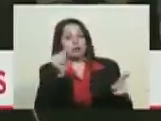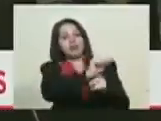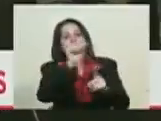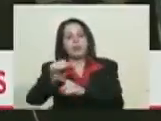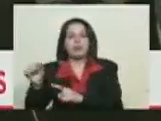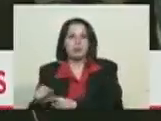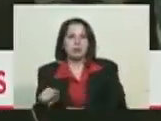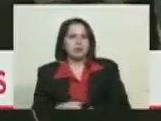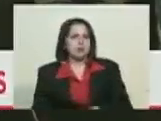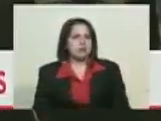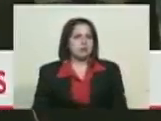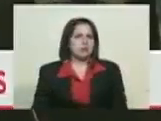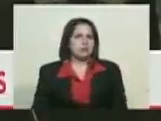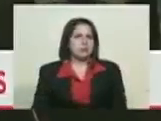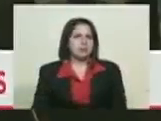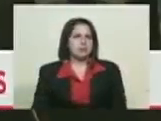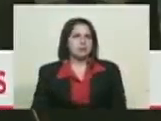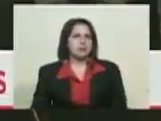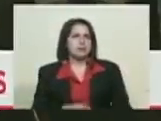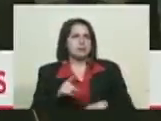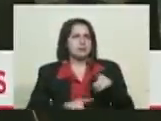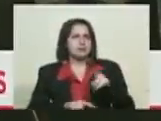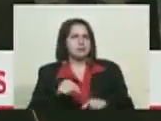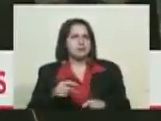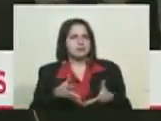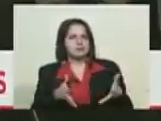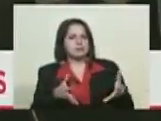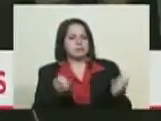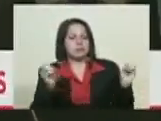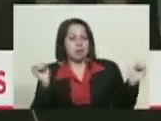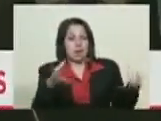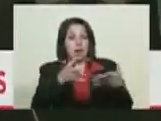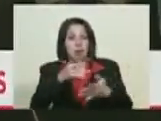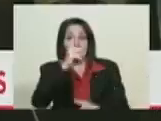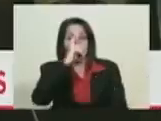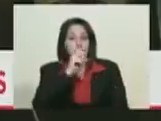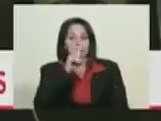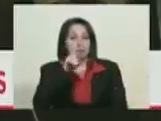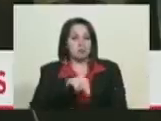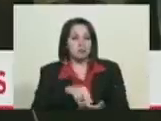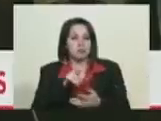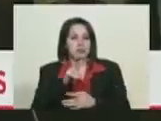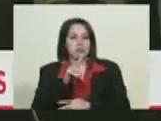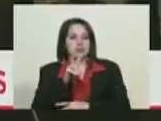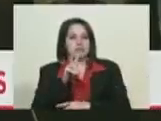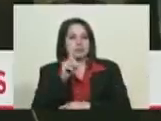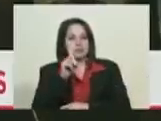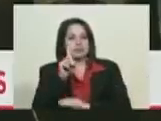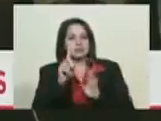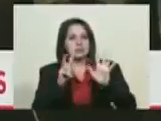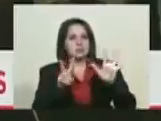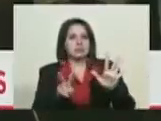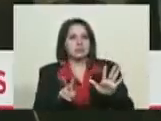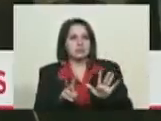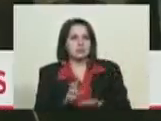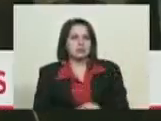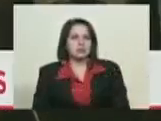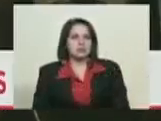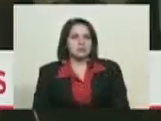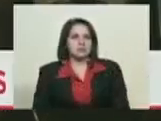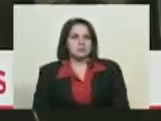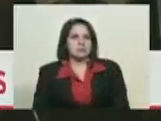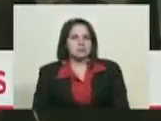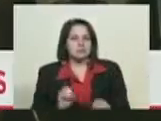Nacional Constituyente. Hemos hecho un milagro en este año 2017. Milagro político en paz.